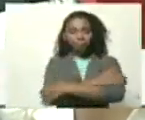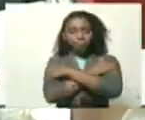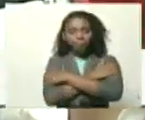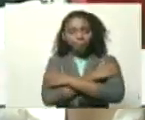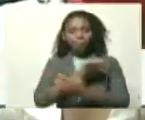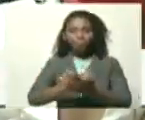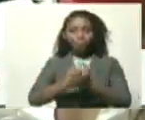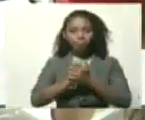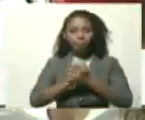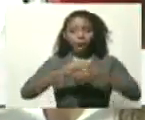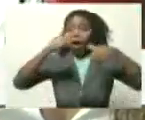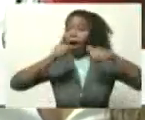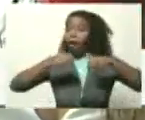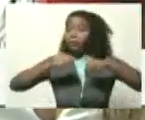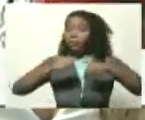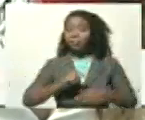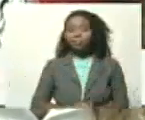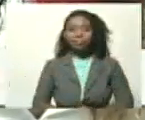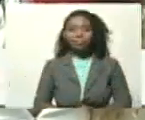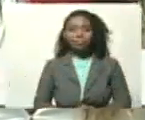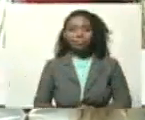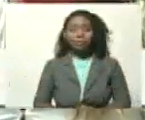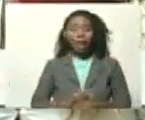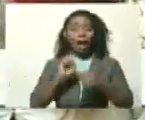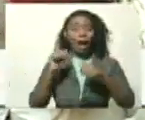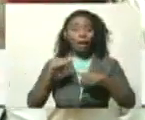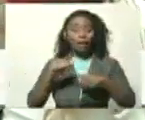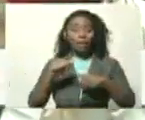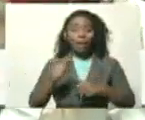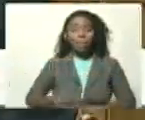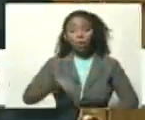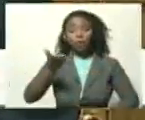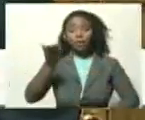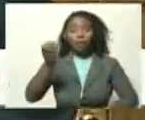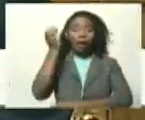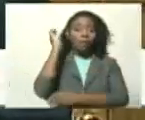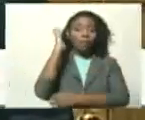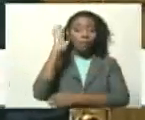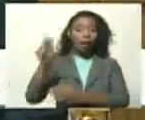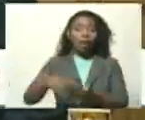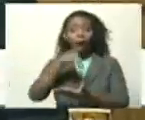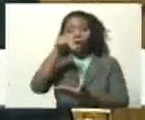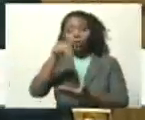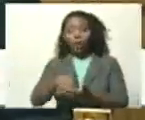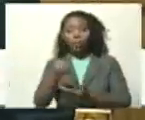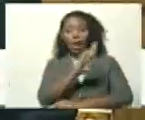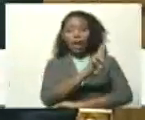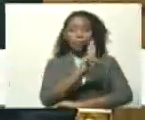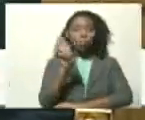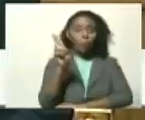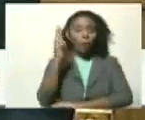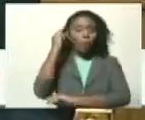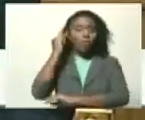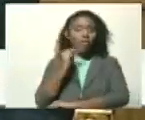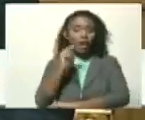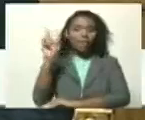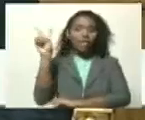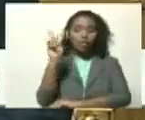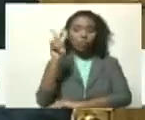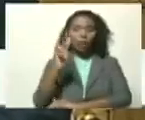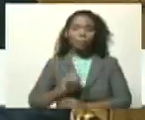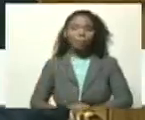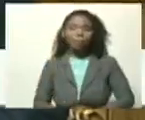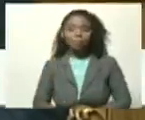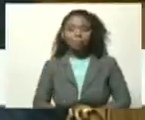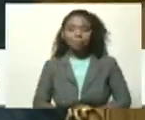aquí, desde esta soberanísima Asamblea Nacional de la República Bolivariana de